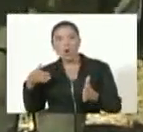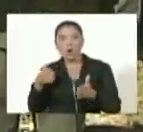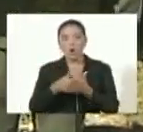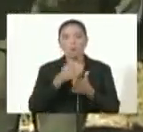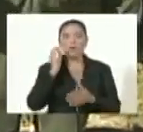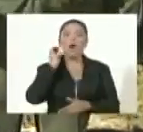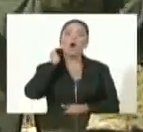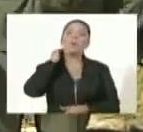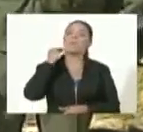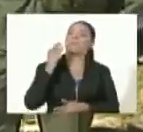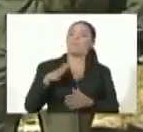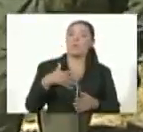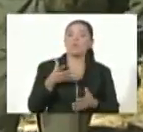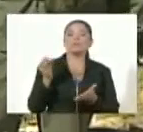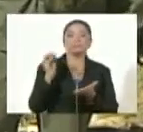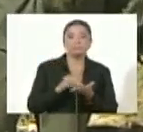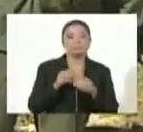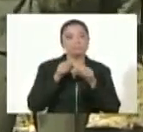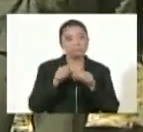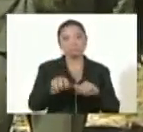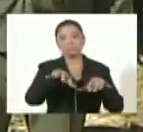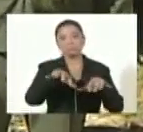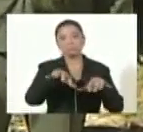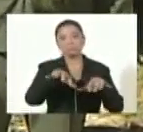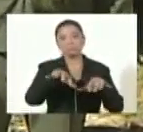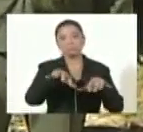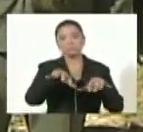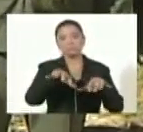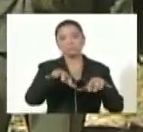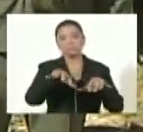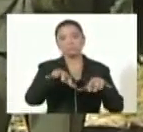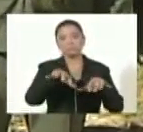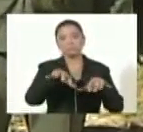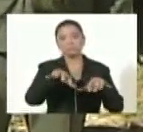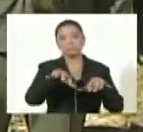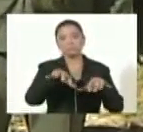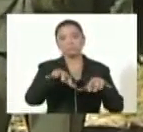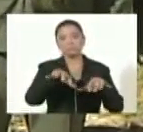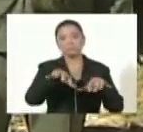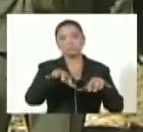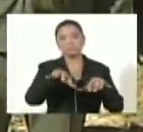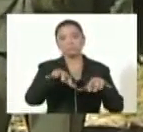para garantizar la recuperación del territorio nacional.